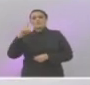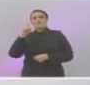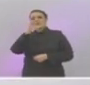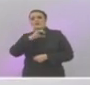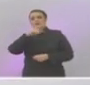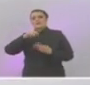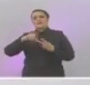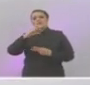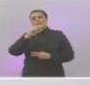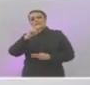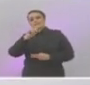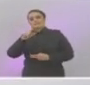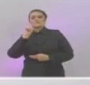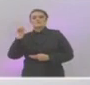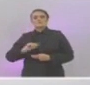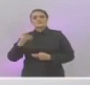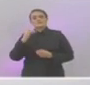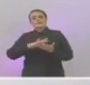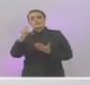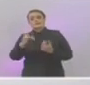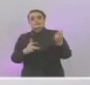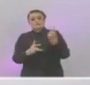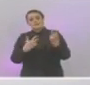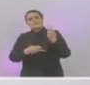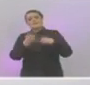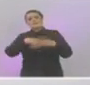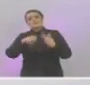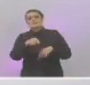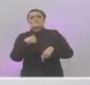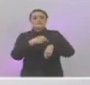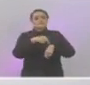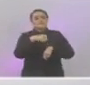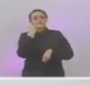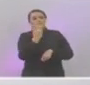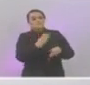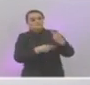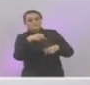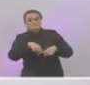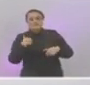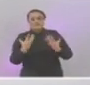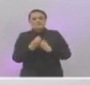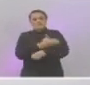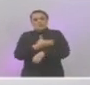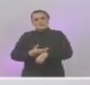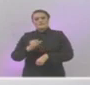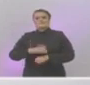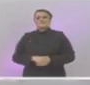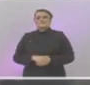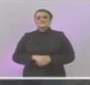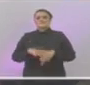Tello Cristerna de Zacatecas, gracias por darse un espacio en sus agendas para acompañarnos.